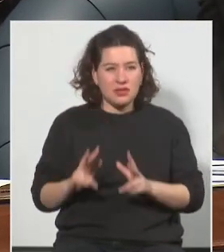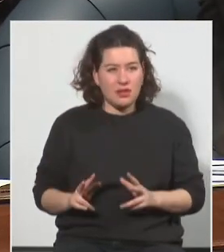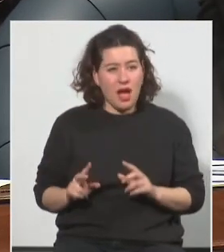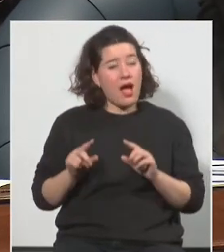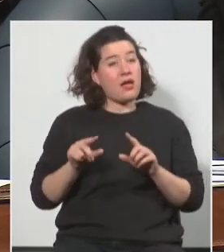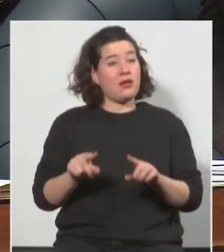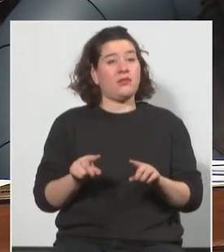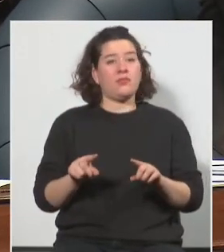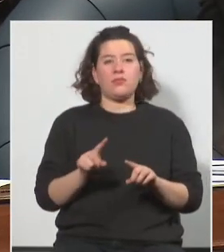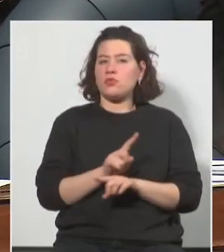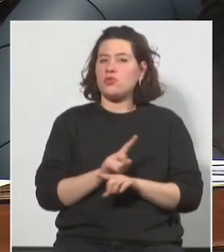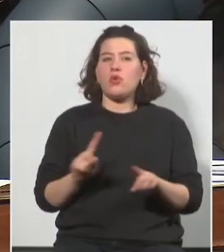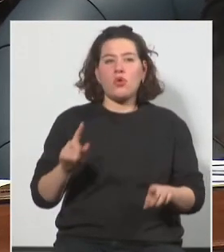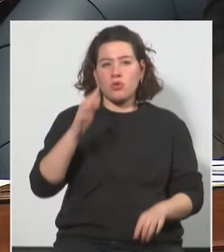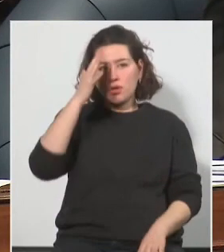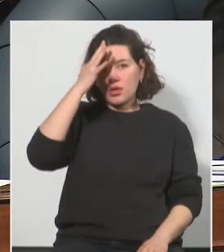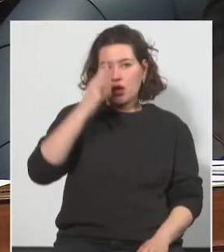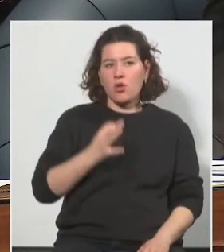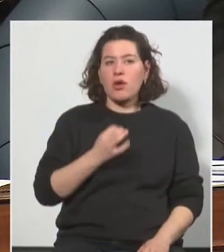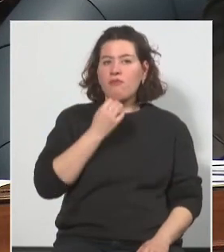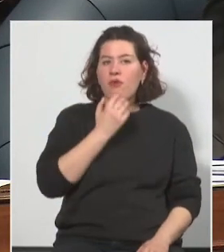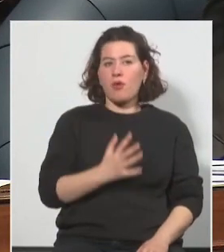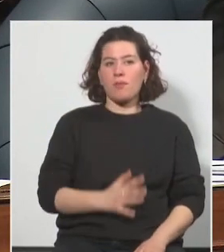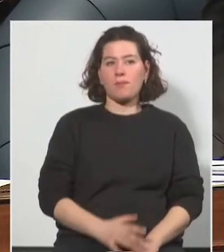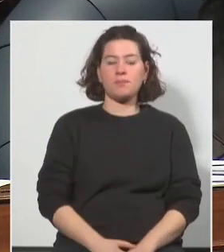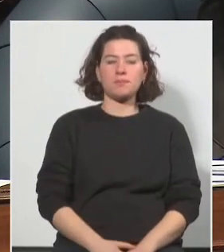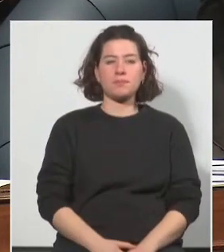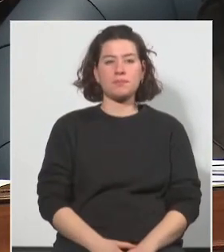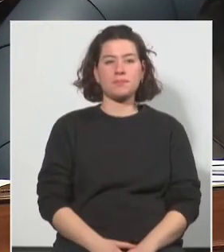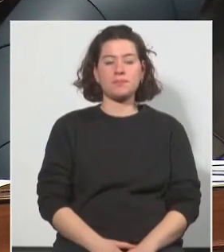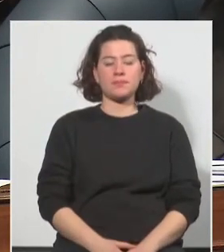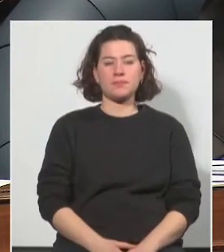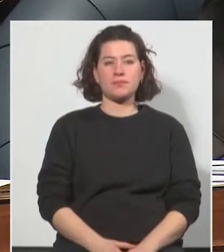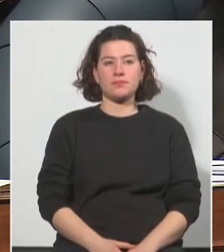cual no creo que sea bueno.